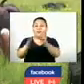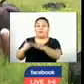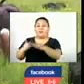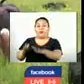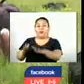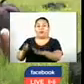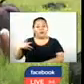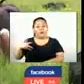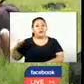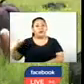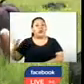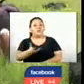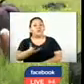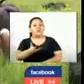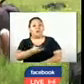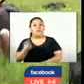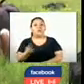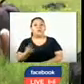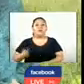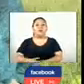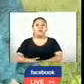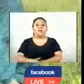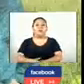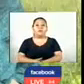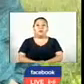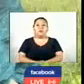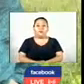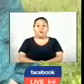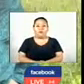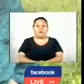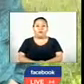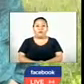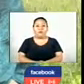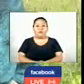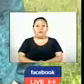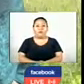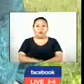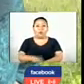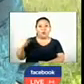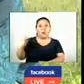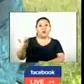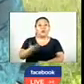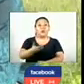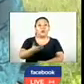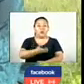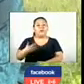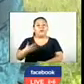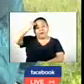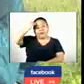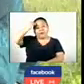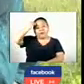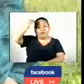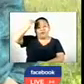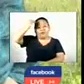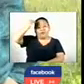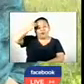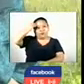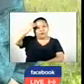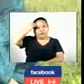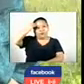para nosotros los seres humanos en el caso de nosotros tenemos claro y concreto que tiene